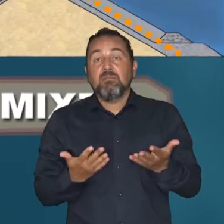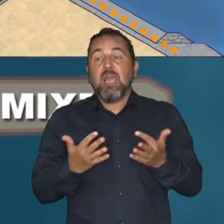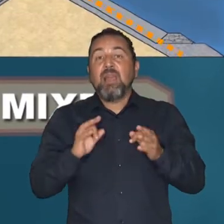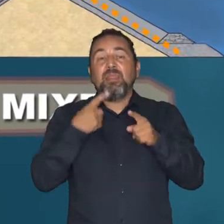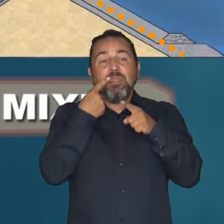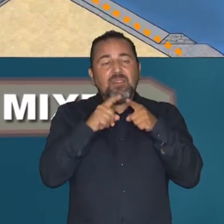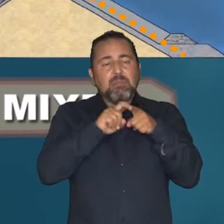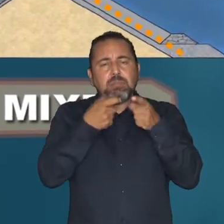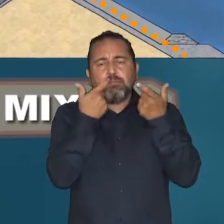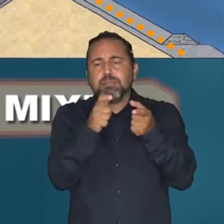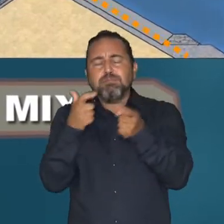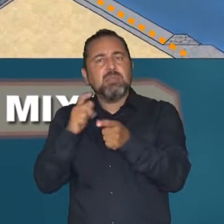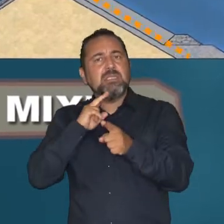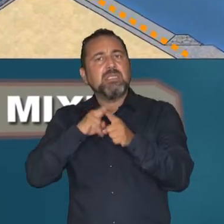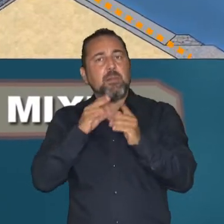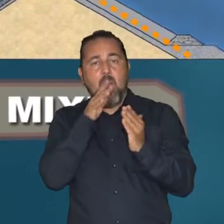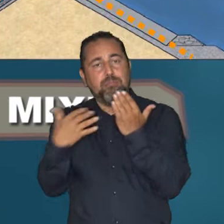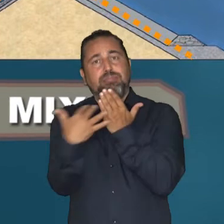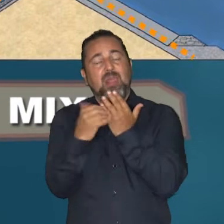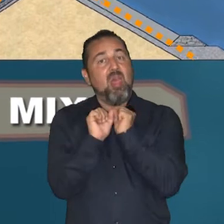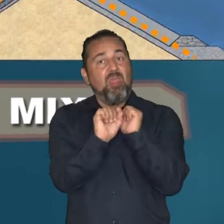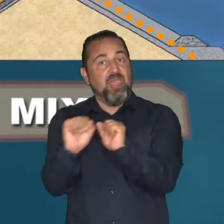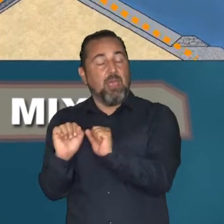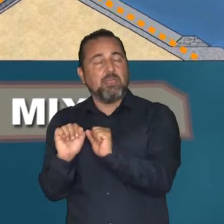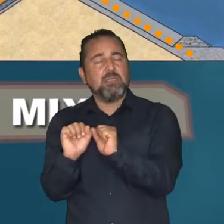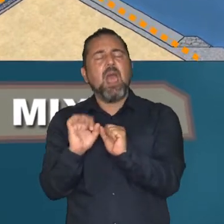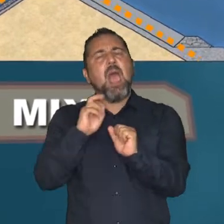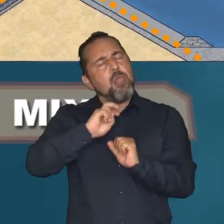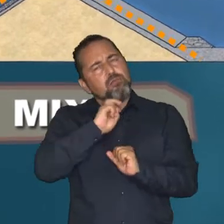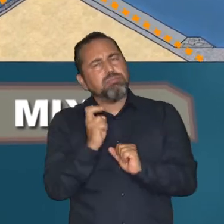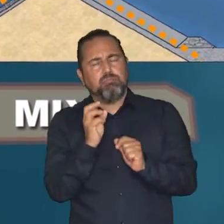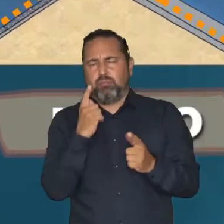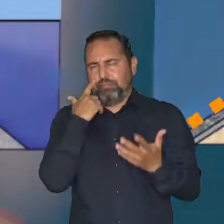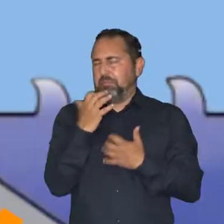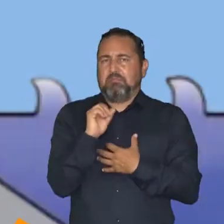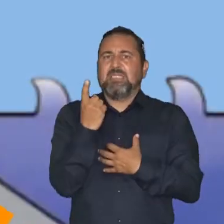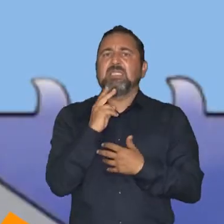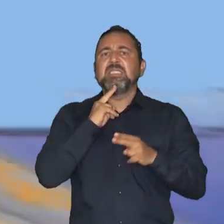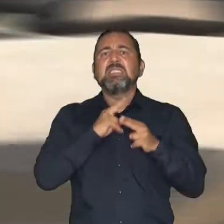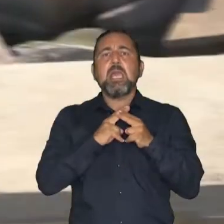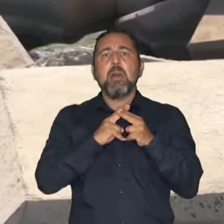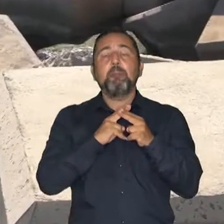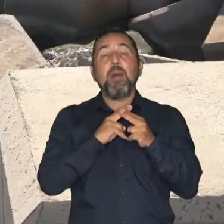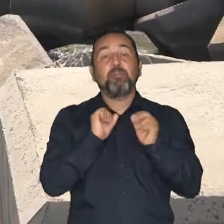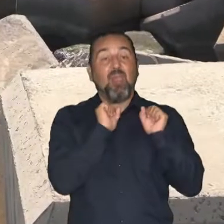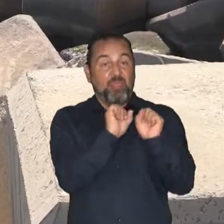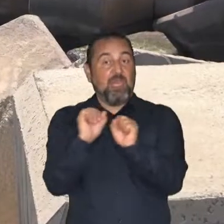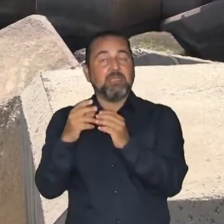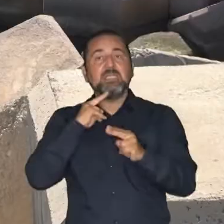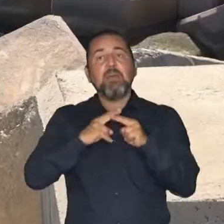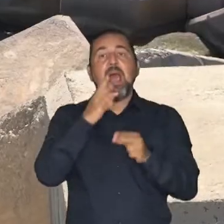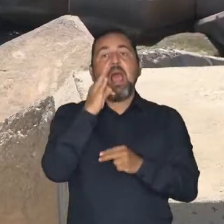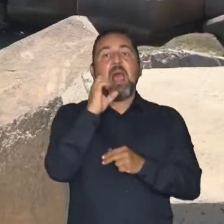y dentro de las distintas categorías de diques que existen, una muy representativa son los diques en